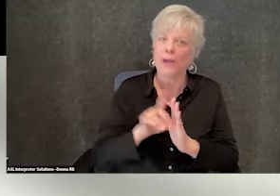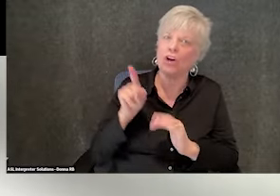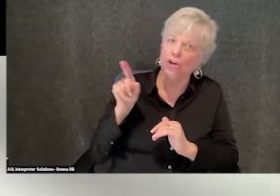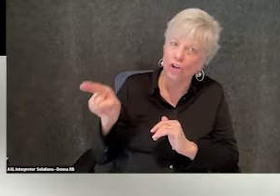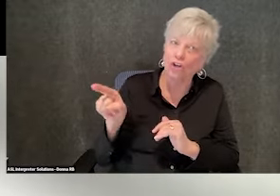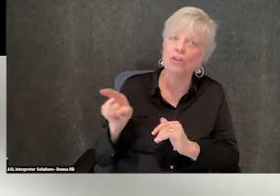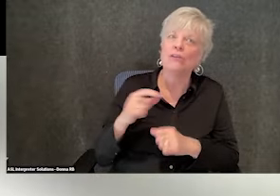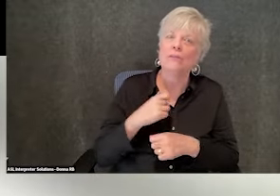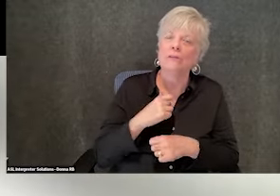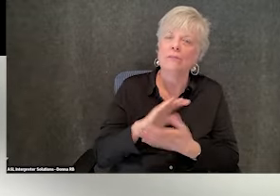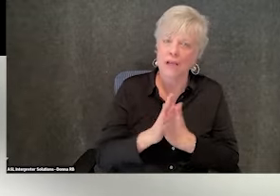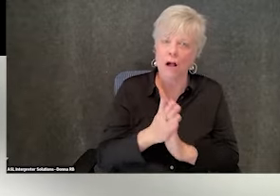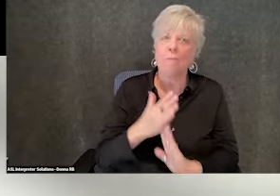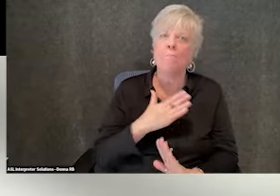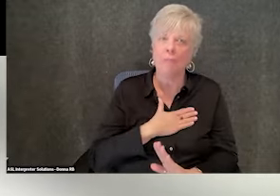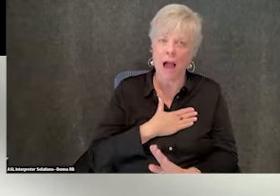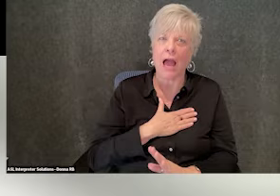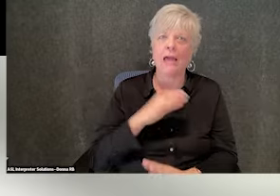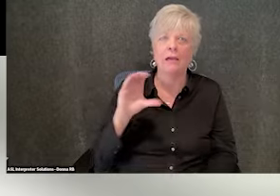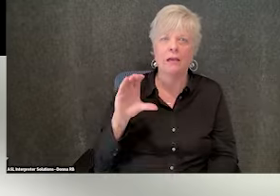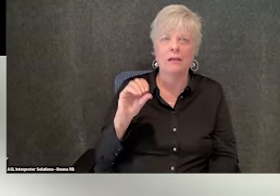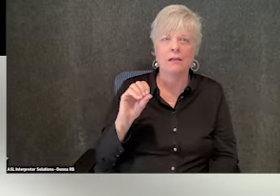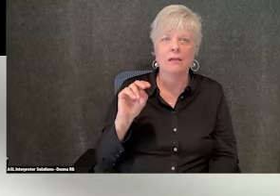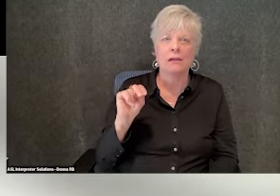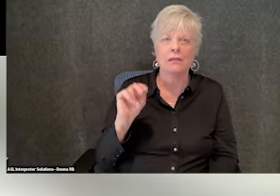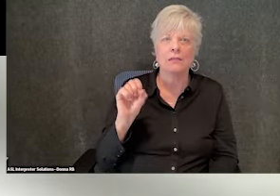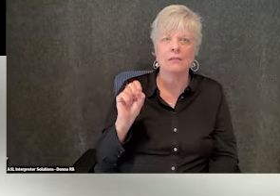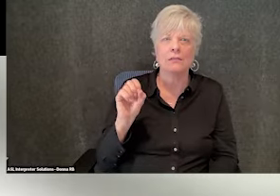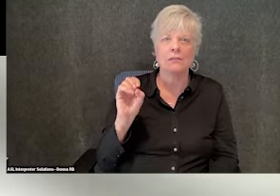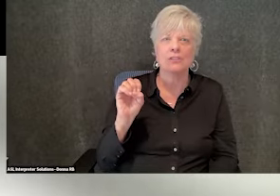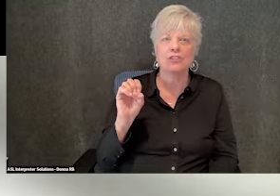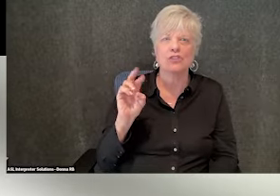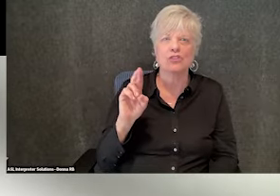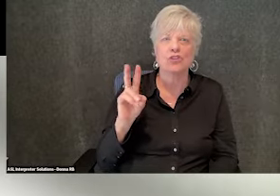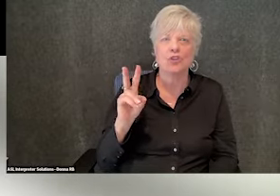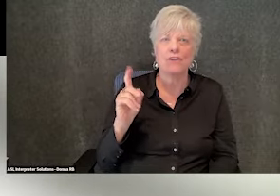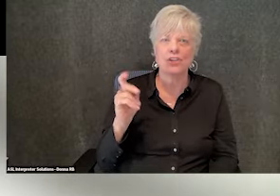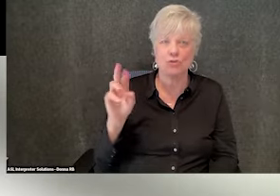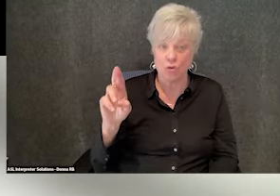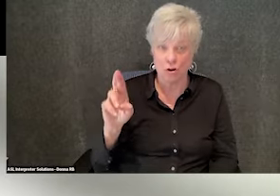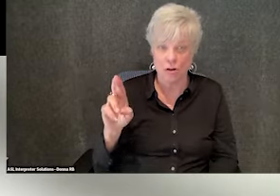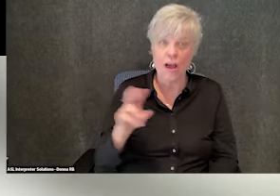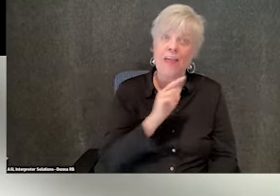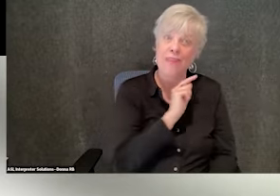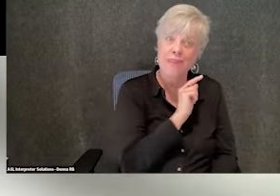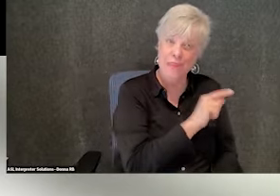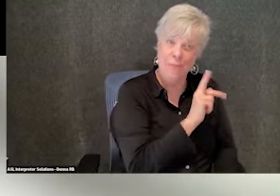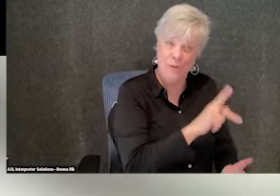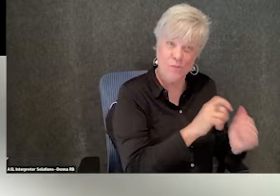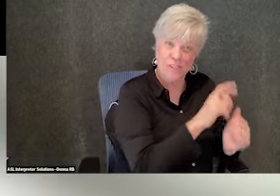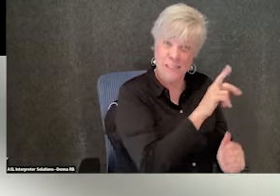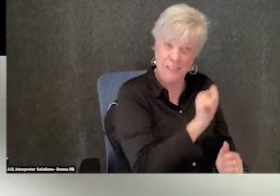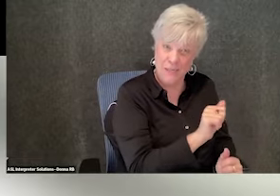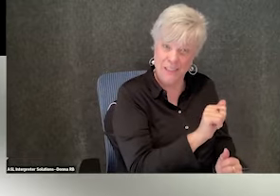conservador o el custodio sobre esas decisiones para que esa persona, por ejemplo, Ashley, está tomando las